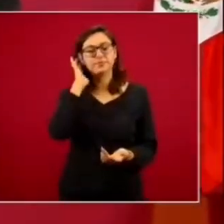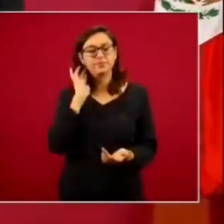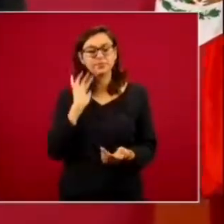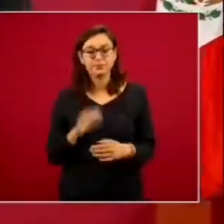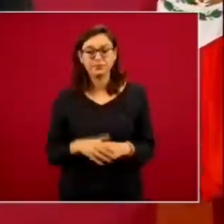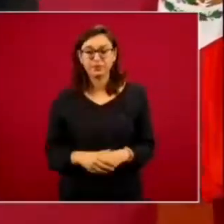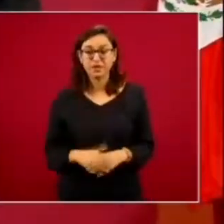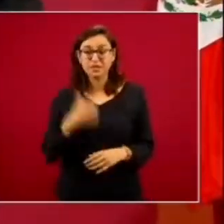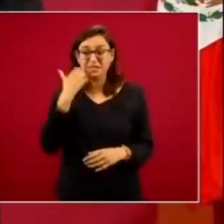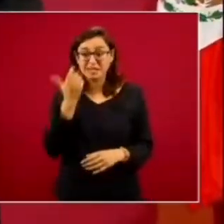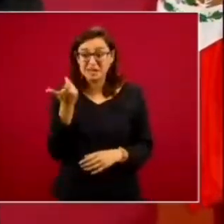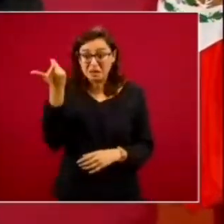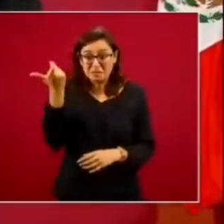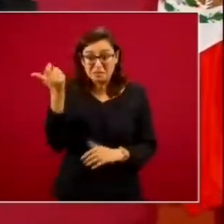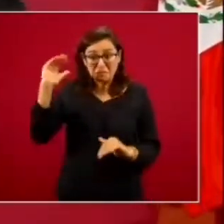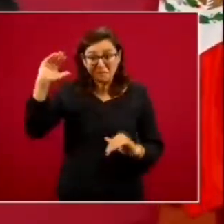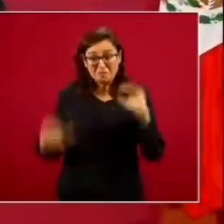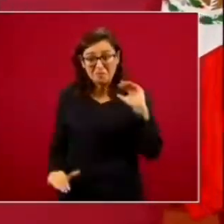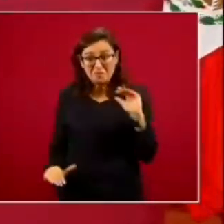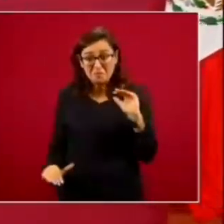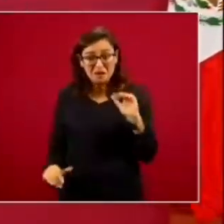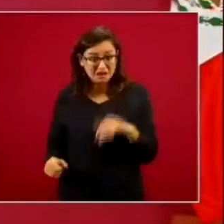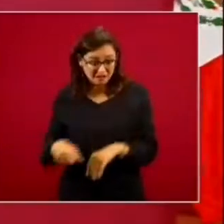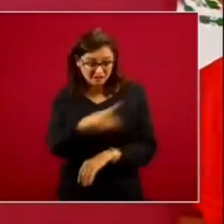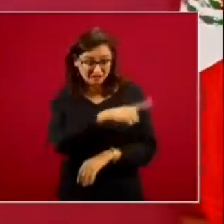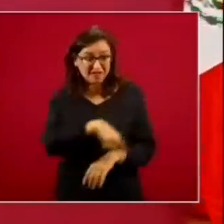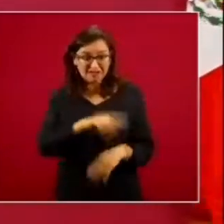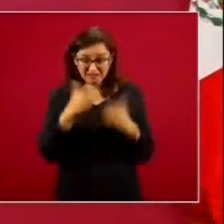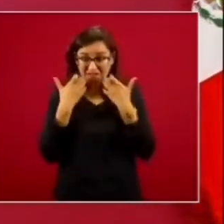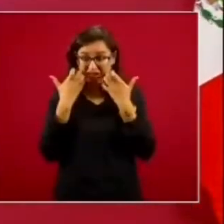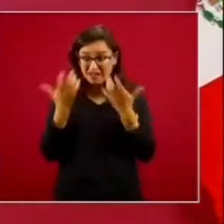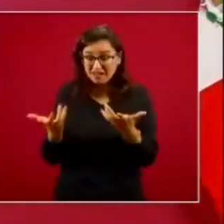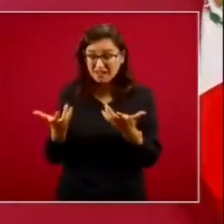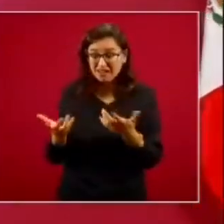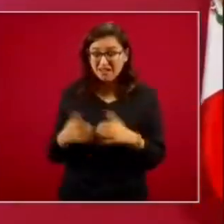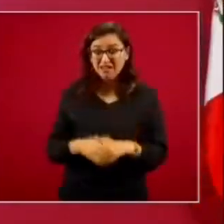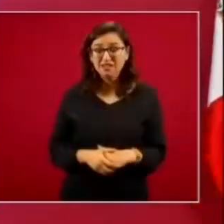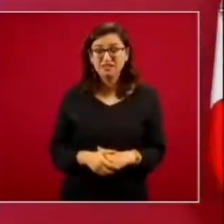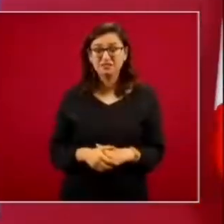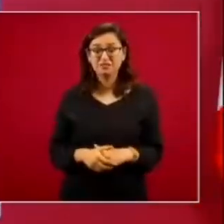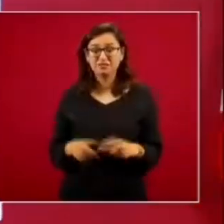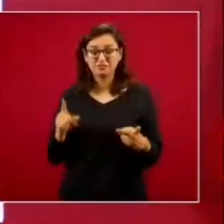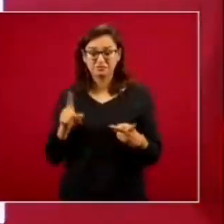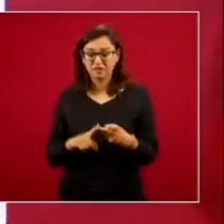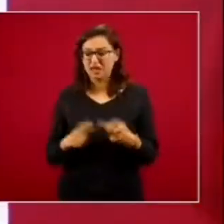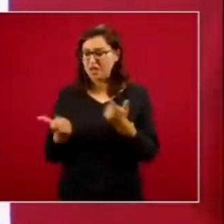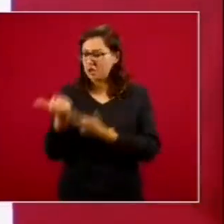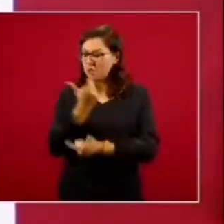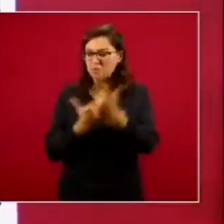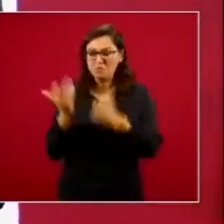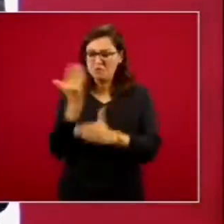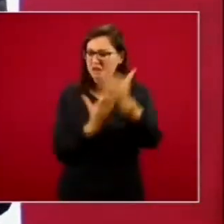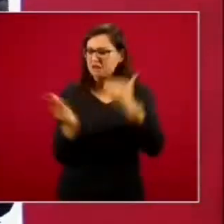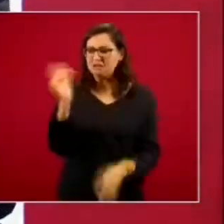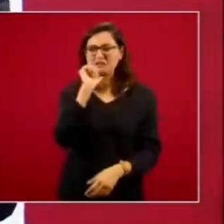se deprecie el peso, que no nos recuperemos